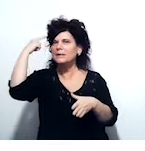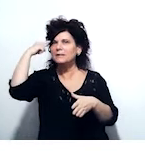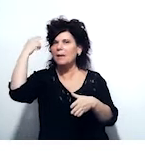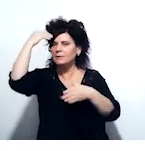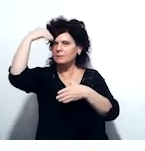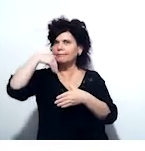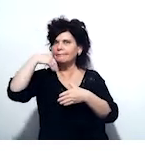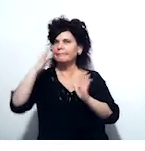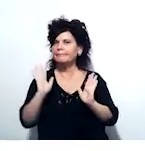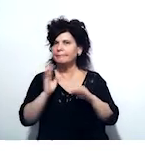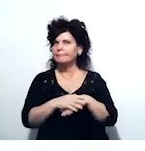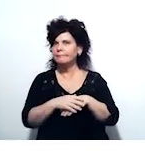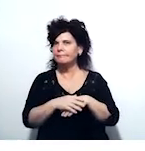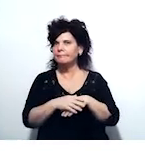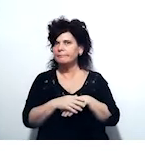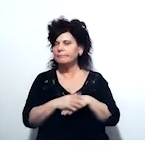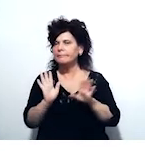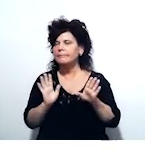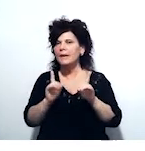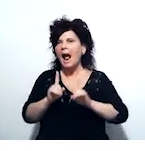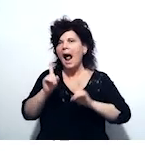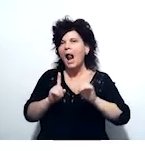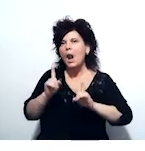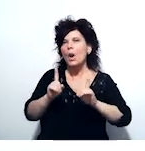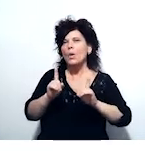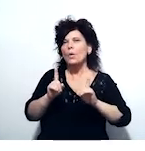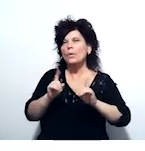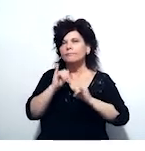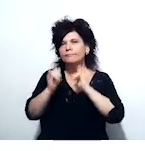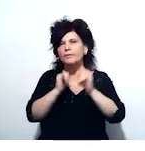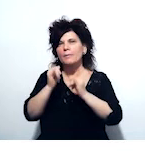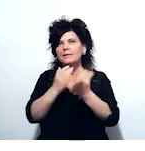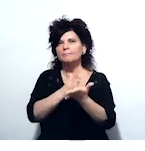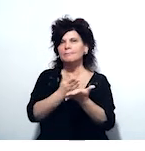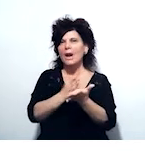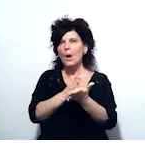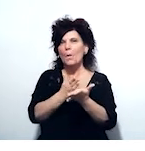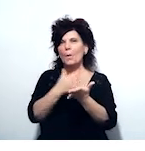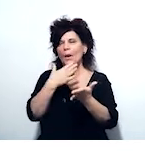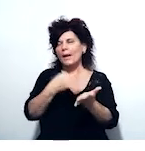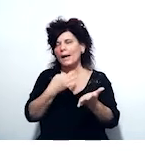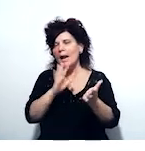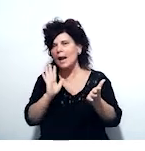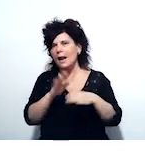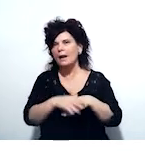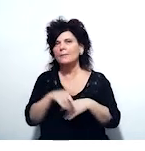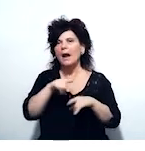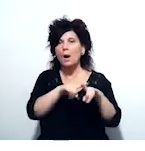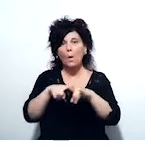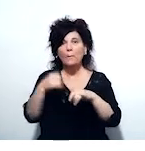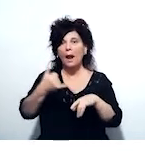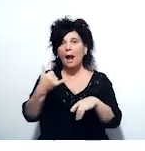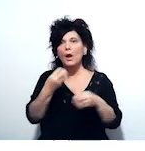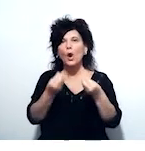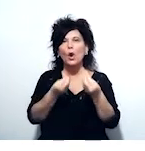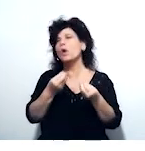que están ahí en el borde de la realidad, entonces genera mucha confusión. Entonces acá hay un montón de sitios web que dicen, bueno,